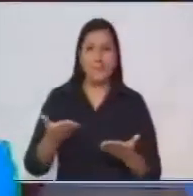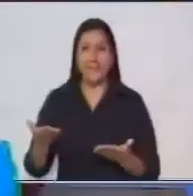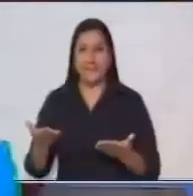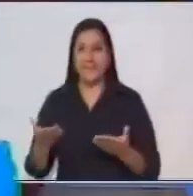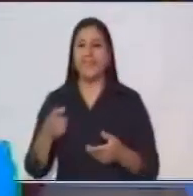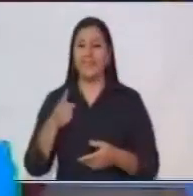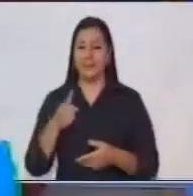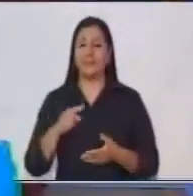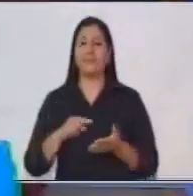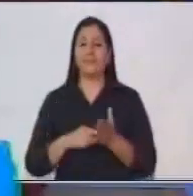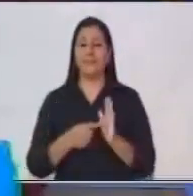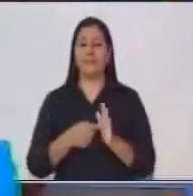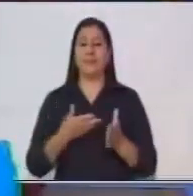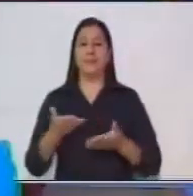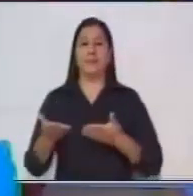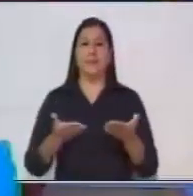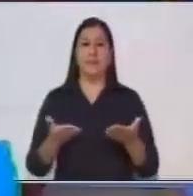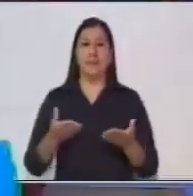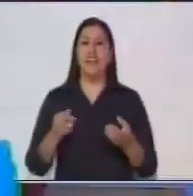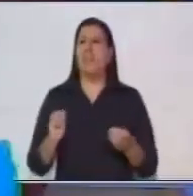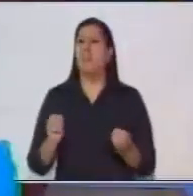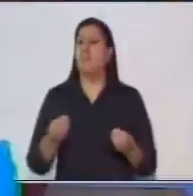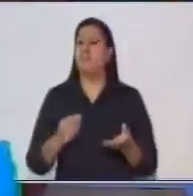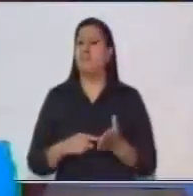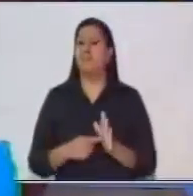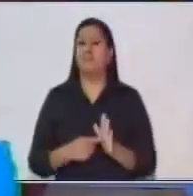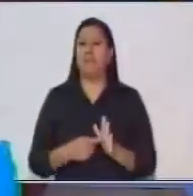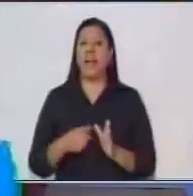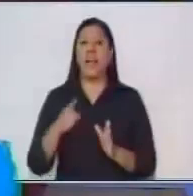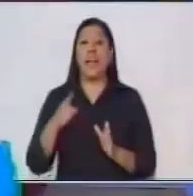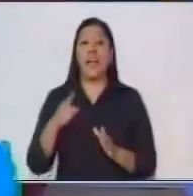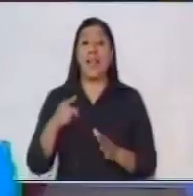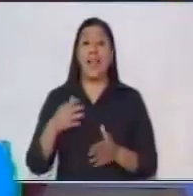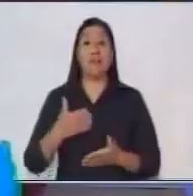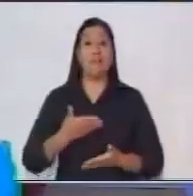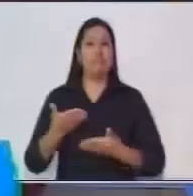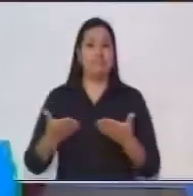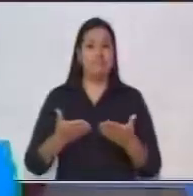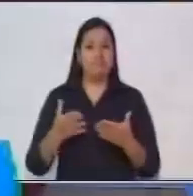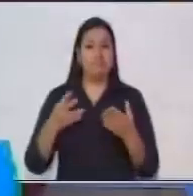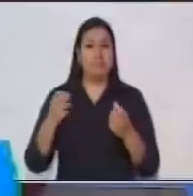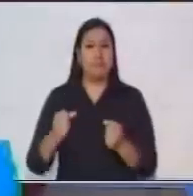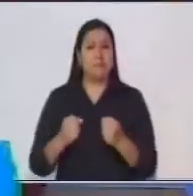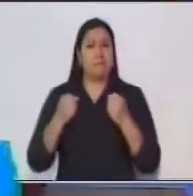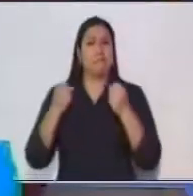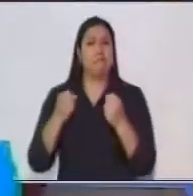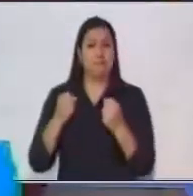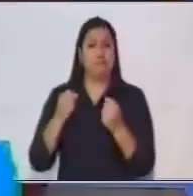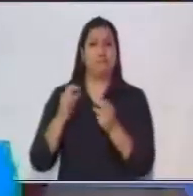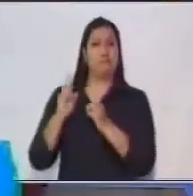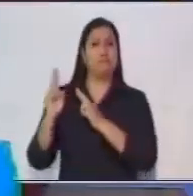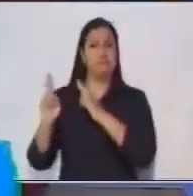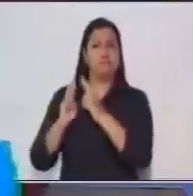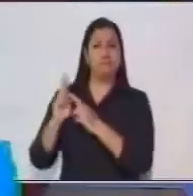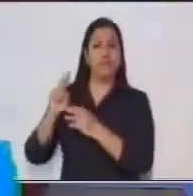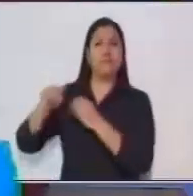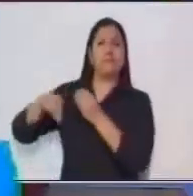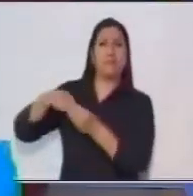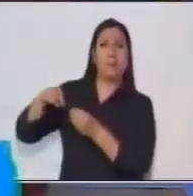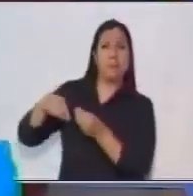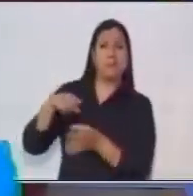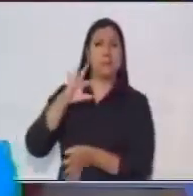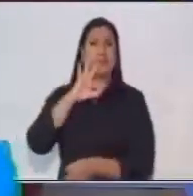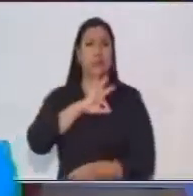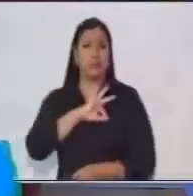una cualidad que nos ayuda a fortalecer las relaciones familiares y sociales. ¿Qué quiere decir?